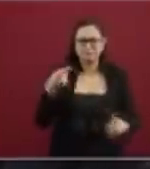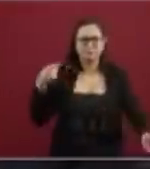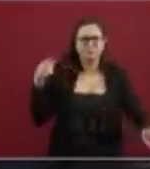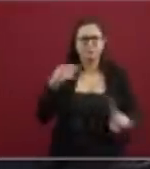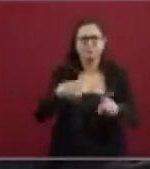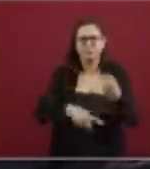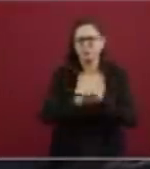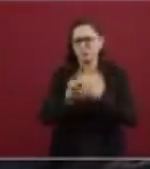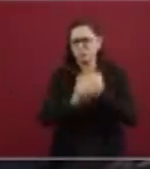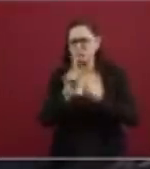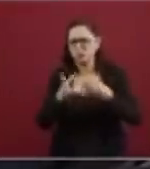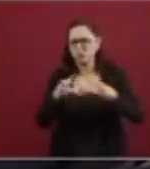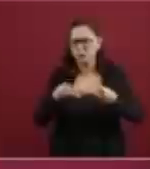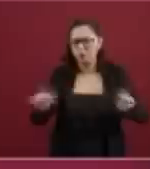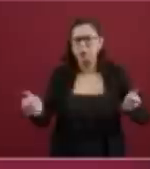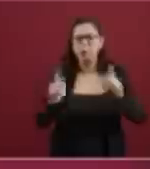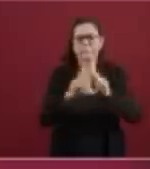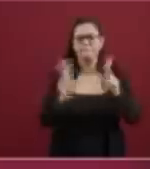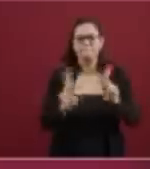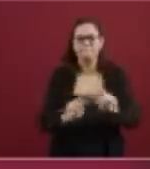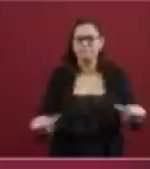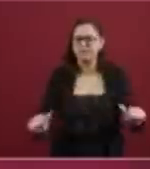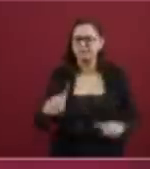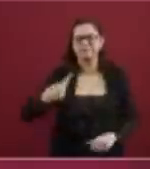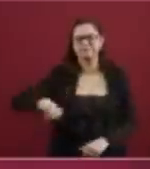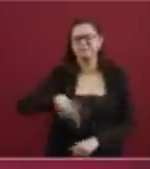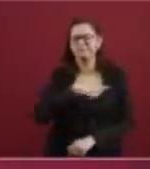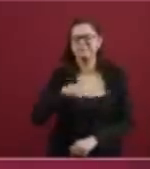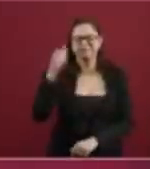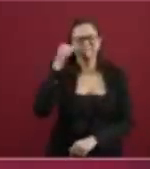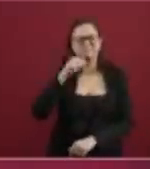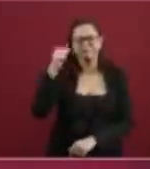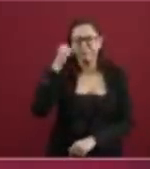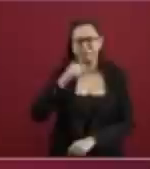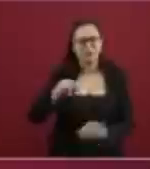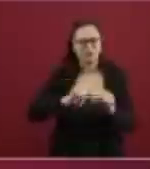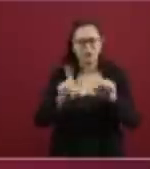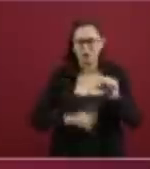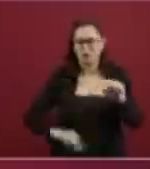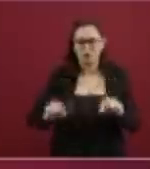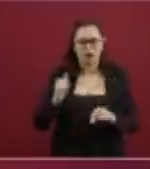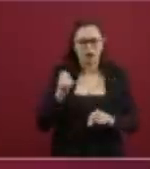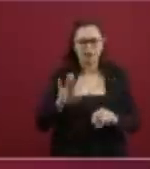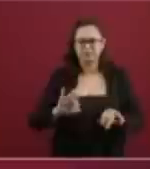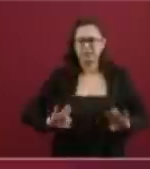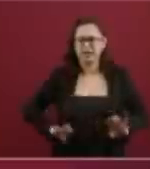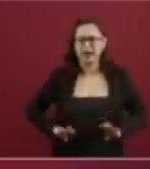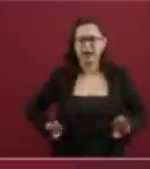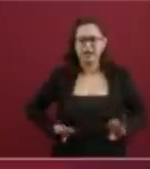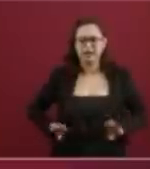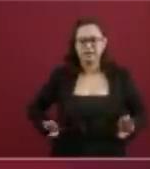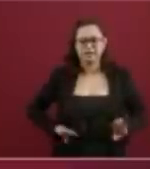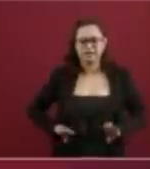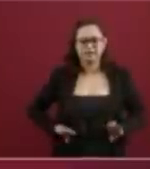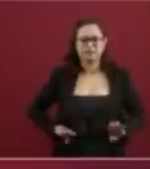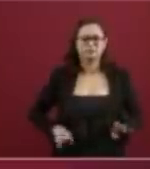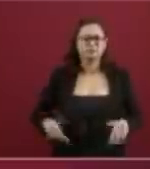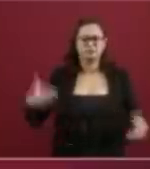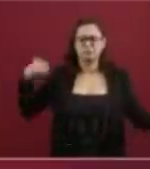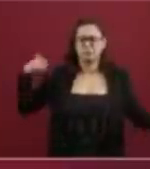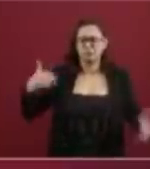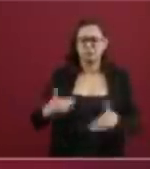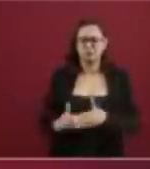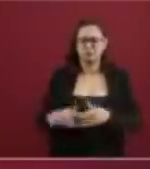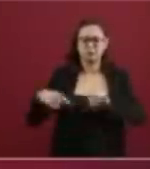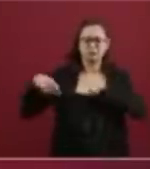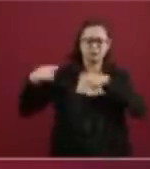del conflicto de Venezuela, como siempre lo ha hecho México, es parte de su tradición